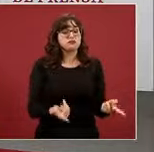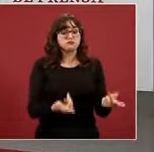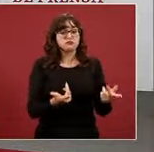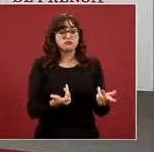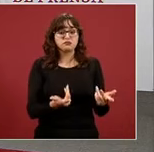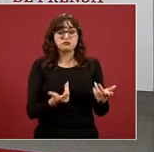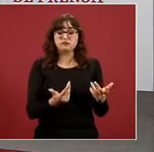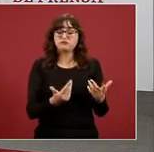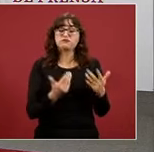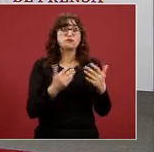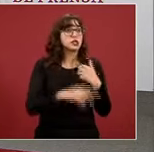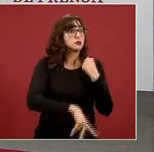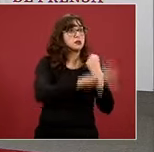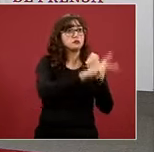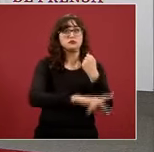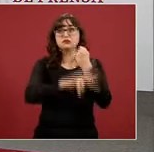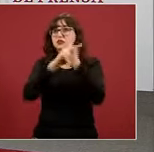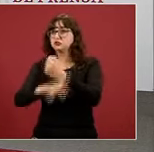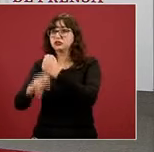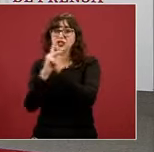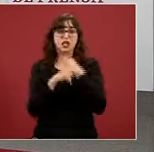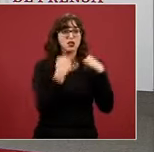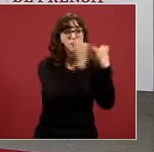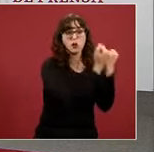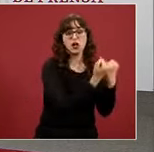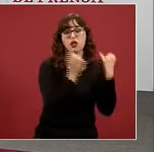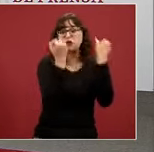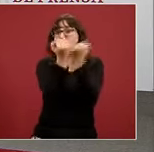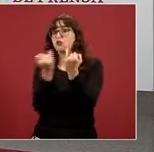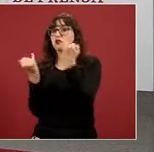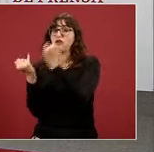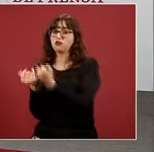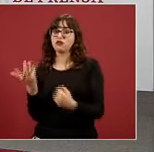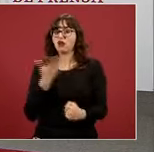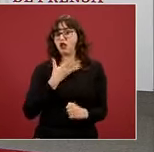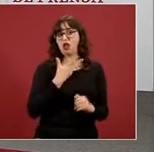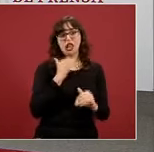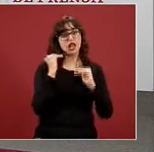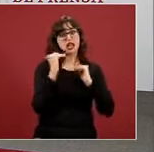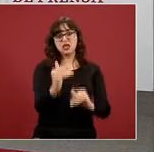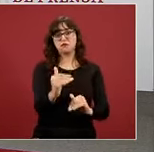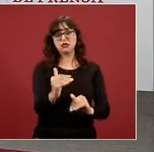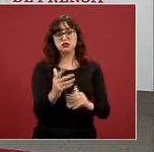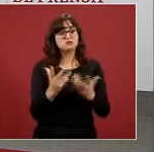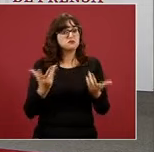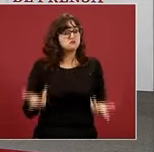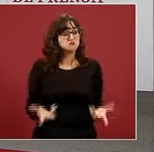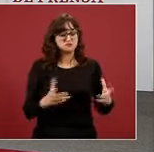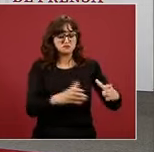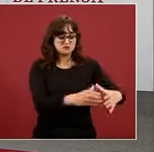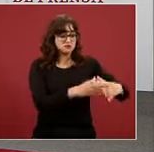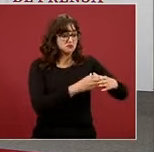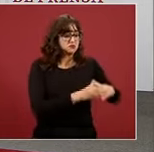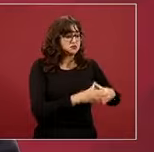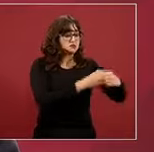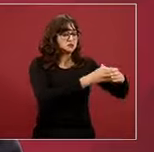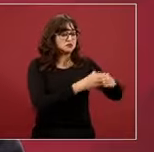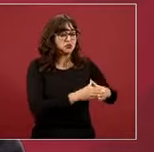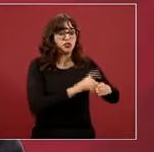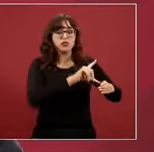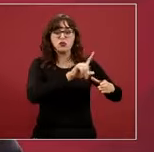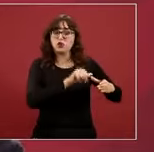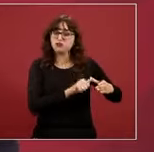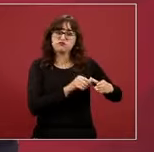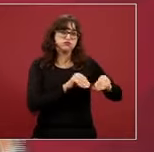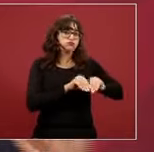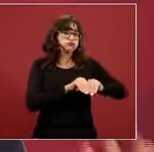en todos los países tiene limitaciones y aunque se utiliza, llega un punto en donde es imprescindible tener mitigación